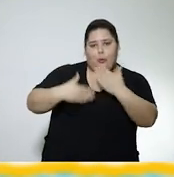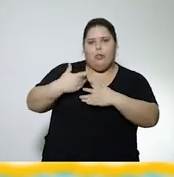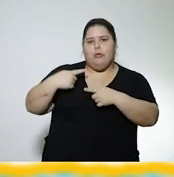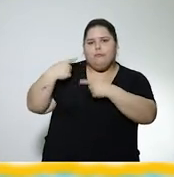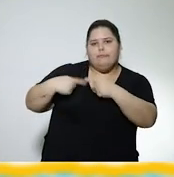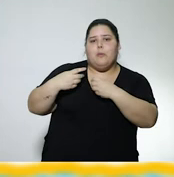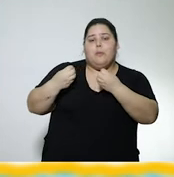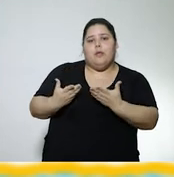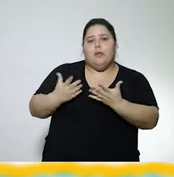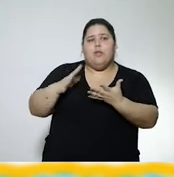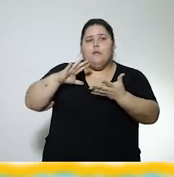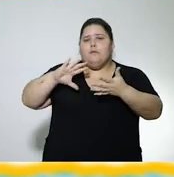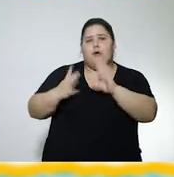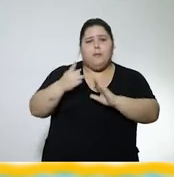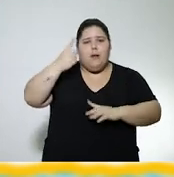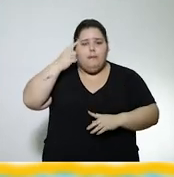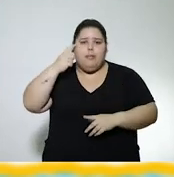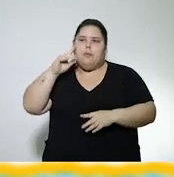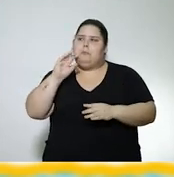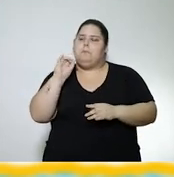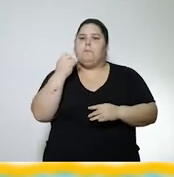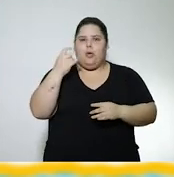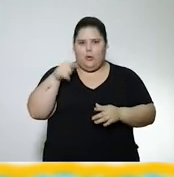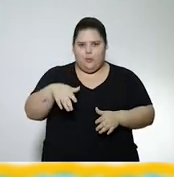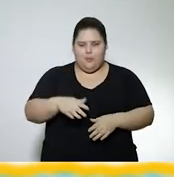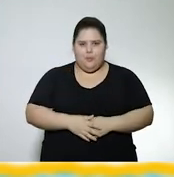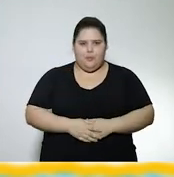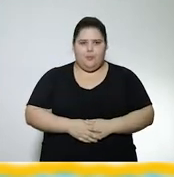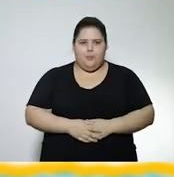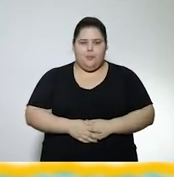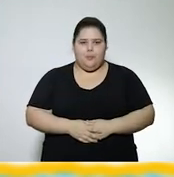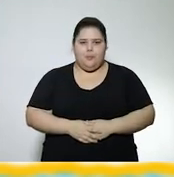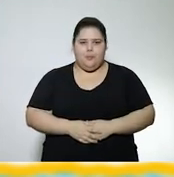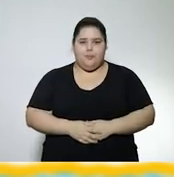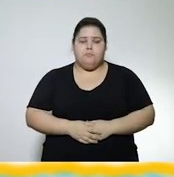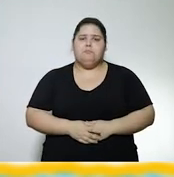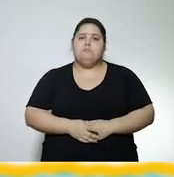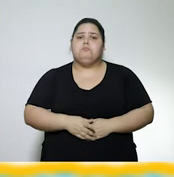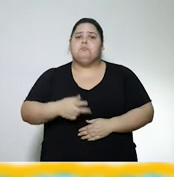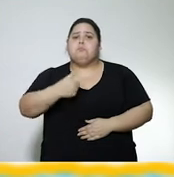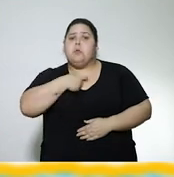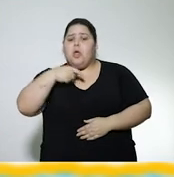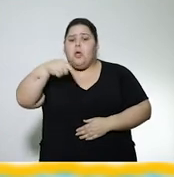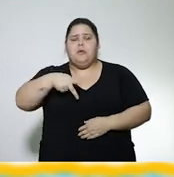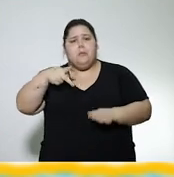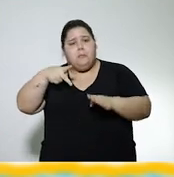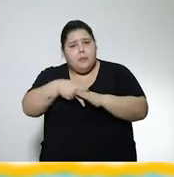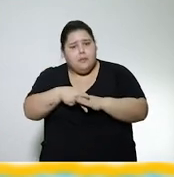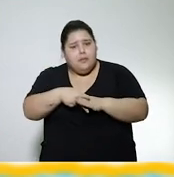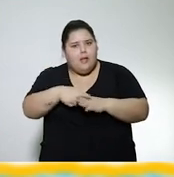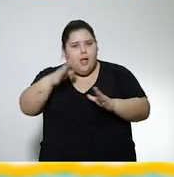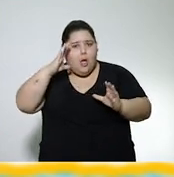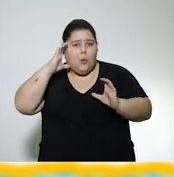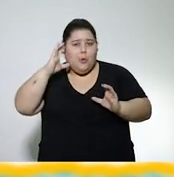a continuar jugando porque es la mejor forma de seguir aprendiendo. ¿Les parece que vayamos a una